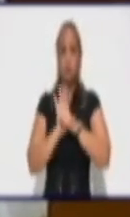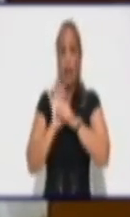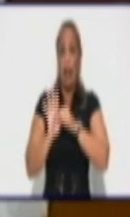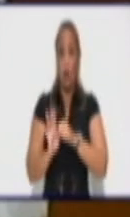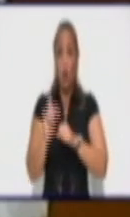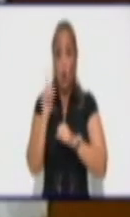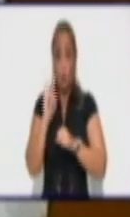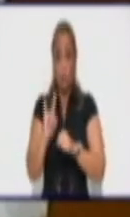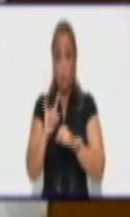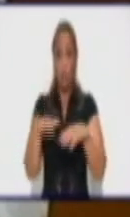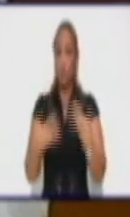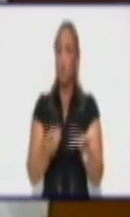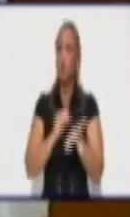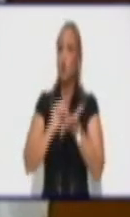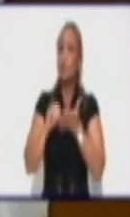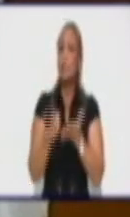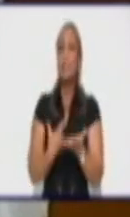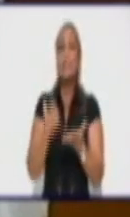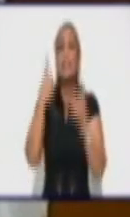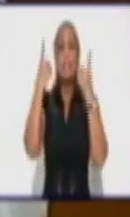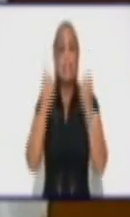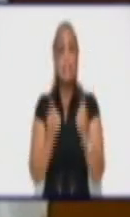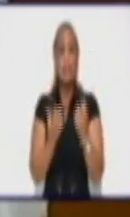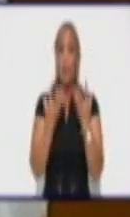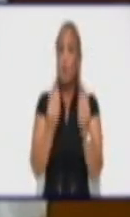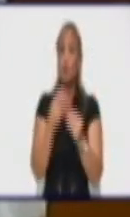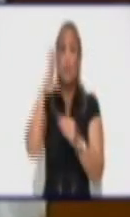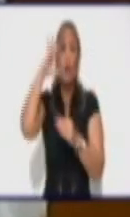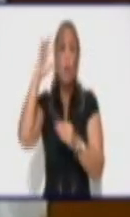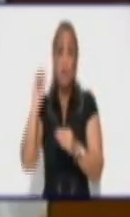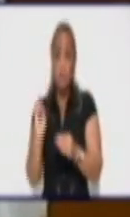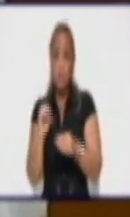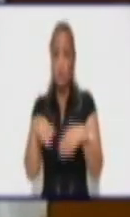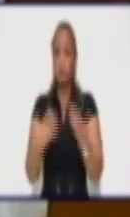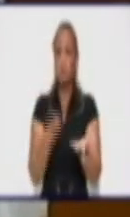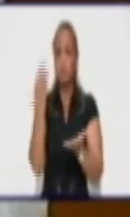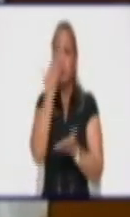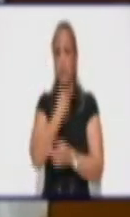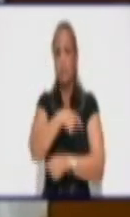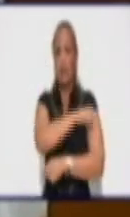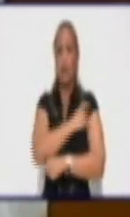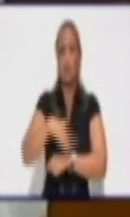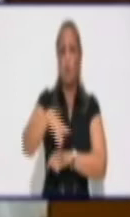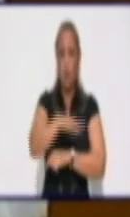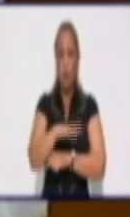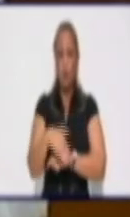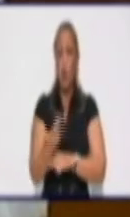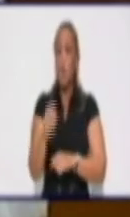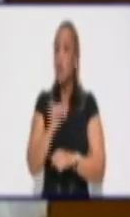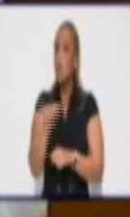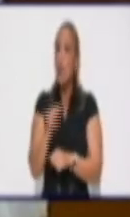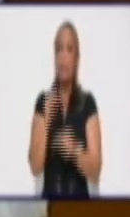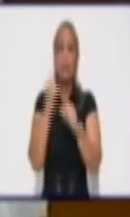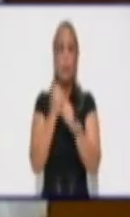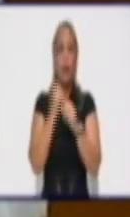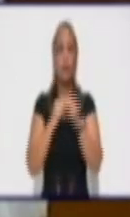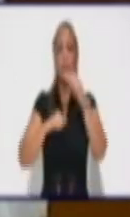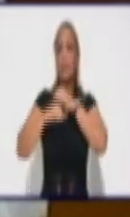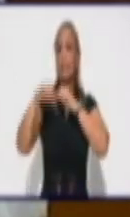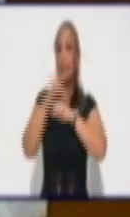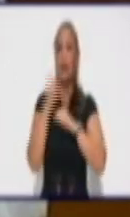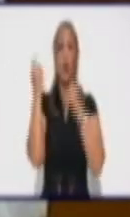necesita mucha comprensión del pueblo tenemos que seguir trabajando en la estrategia económica y social lo estamos haciendo